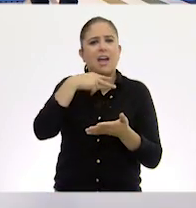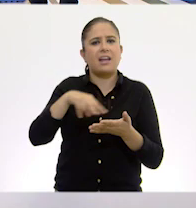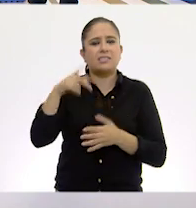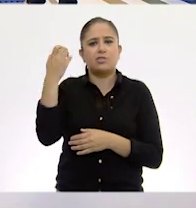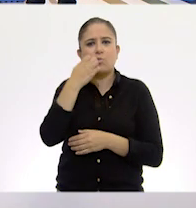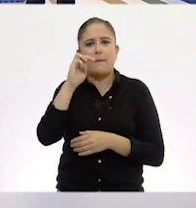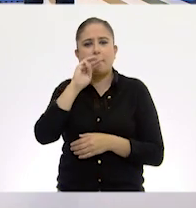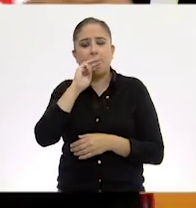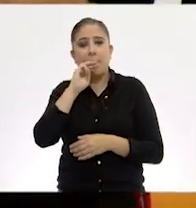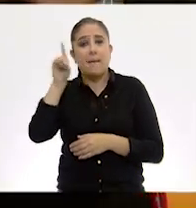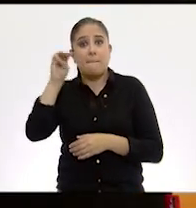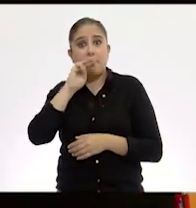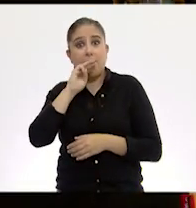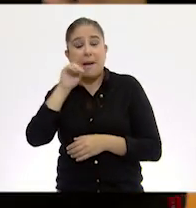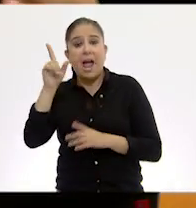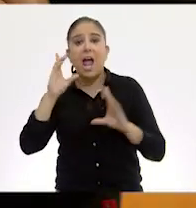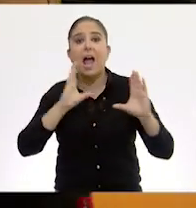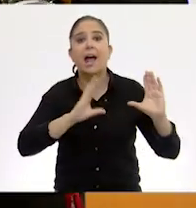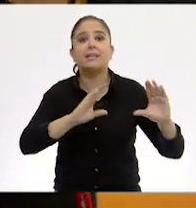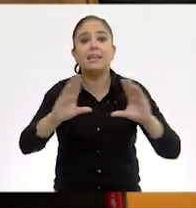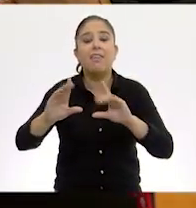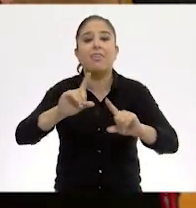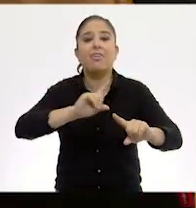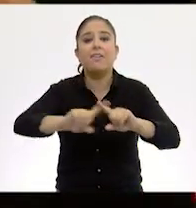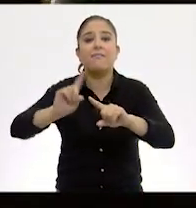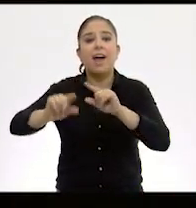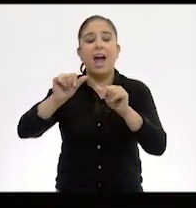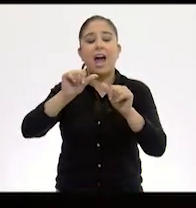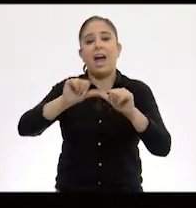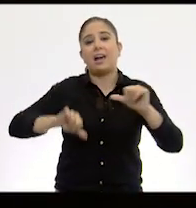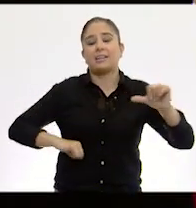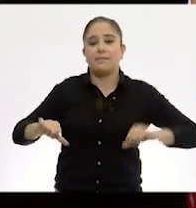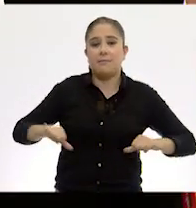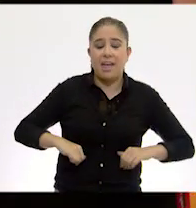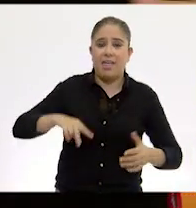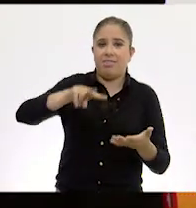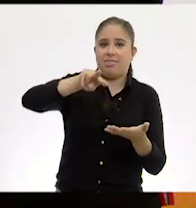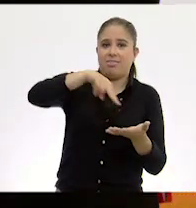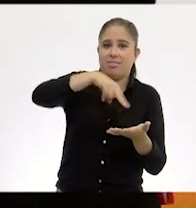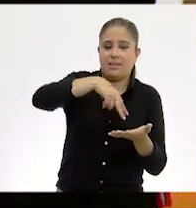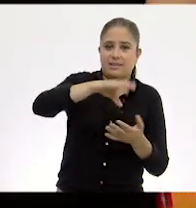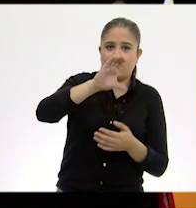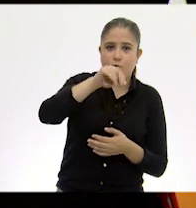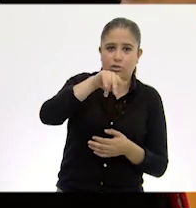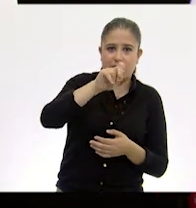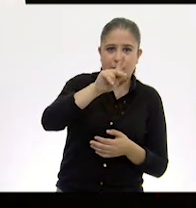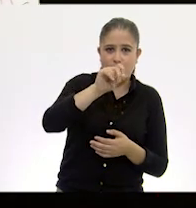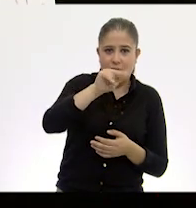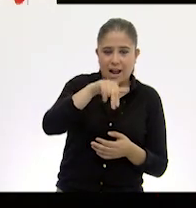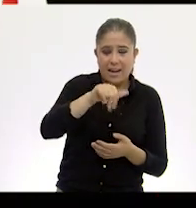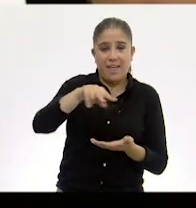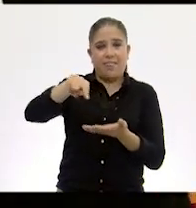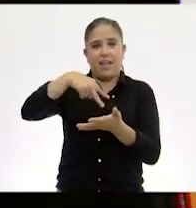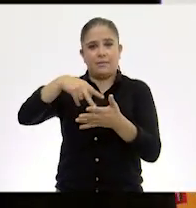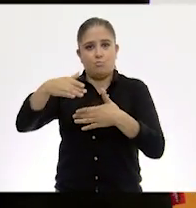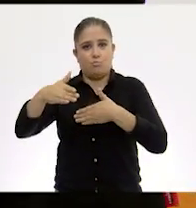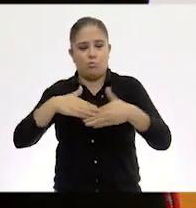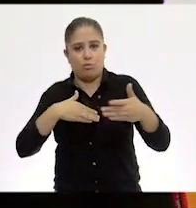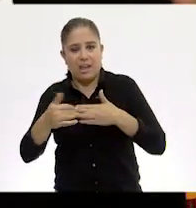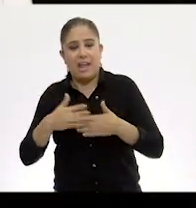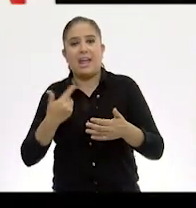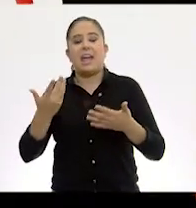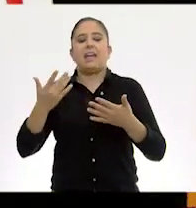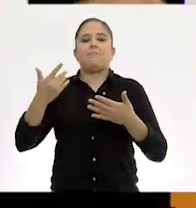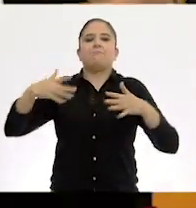y enseñaba distintas actividades. Enseñaba danza contemporánea, danza moderna, gimnasia